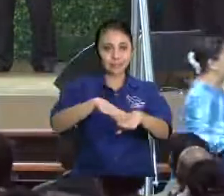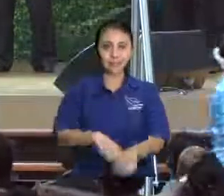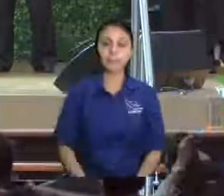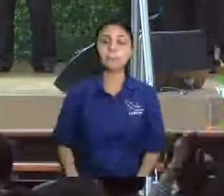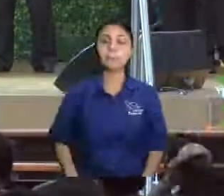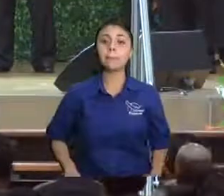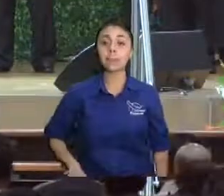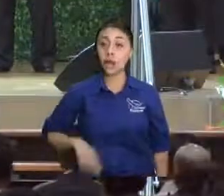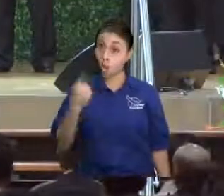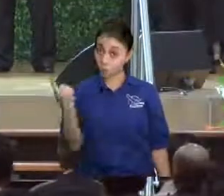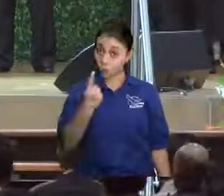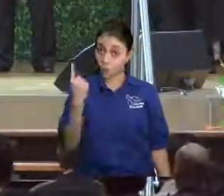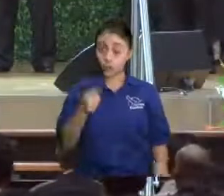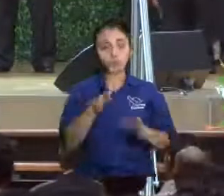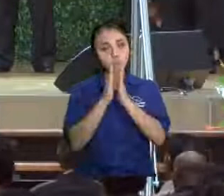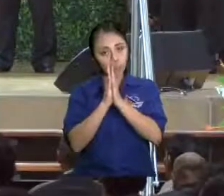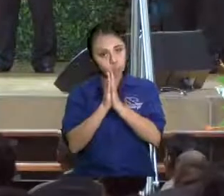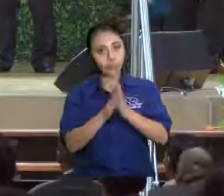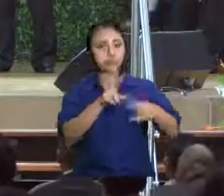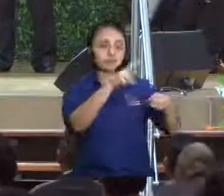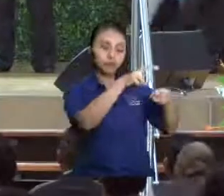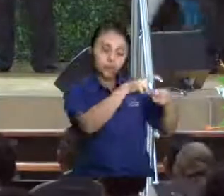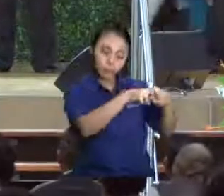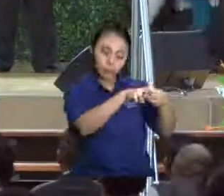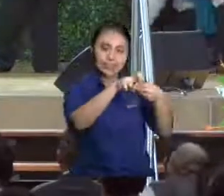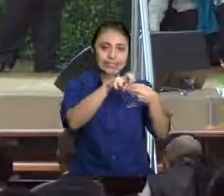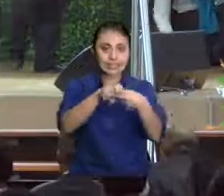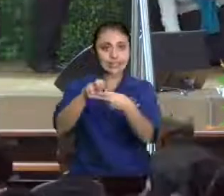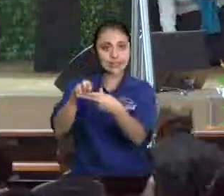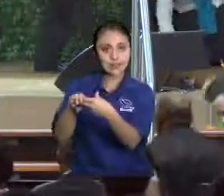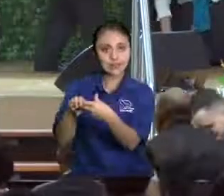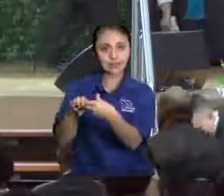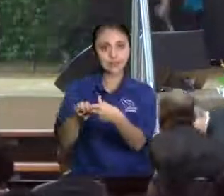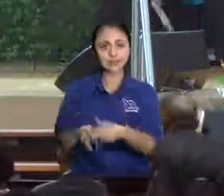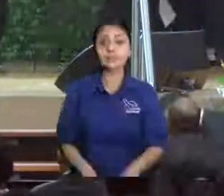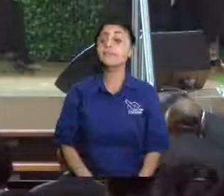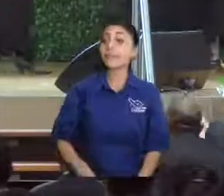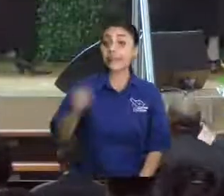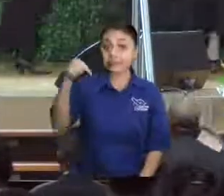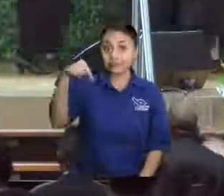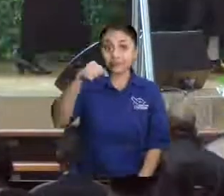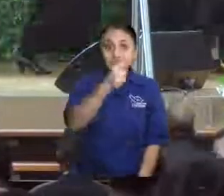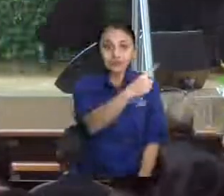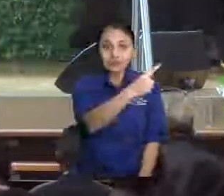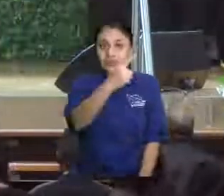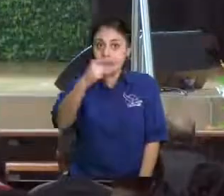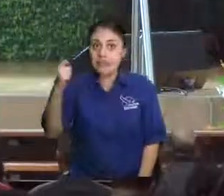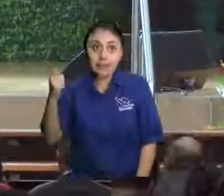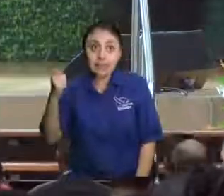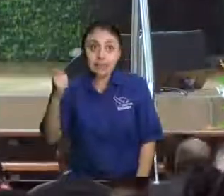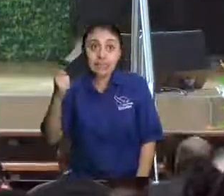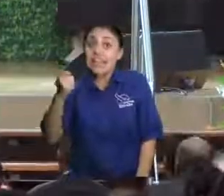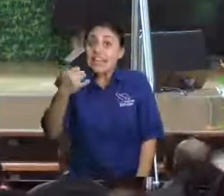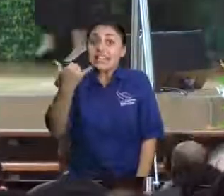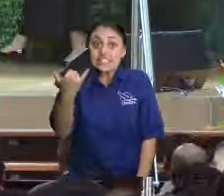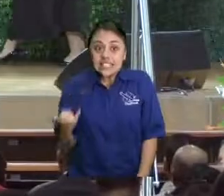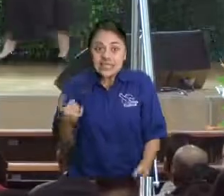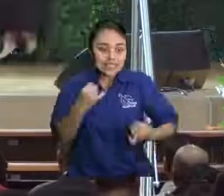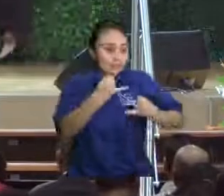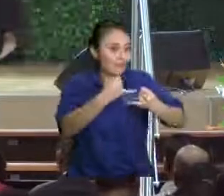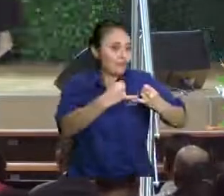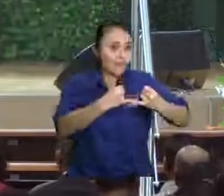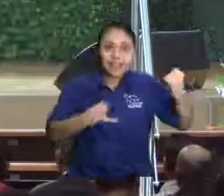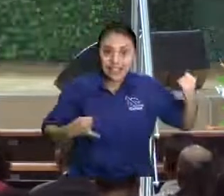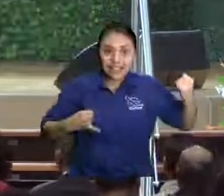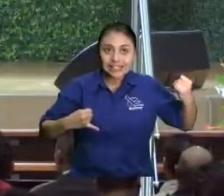Mis hermanos de la alabanza pueden descender. Ya, bueno, esta semana es todo último, ¿eh? El